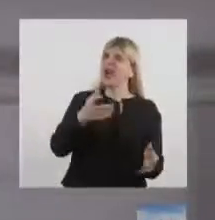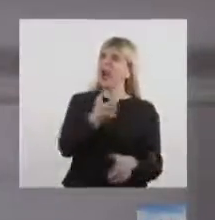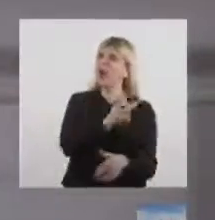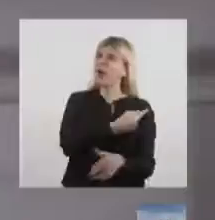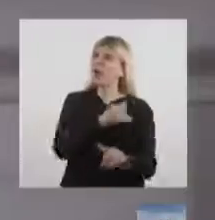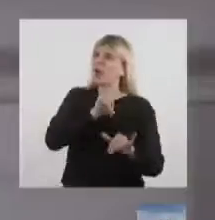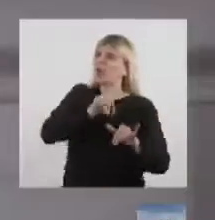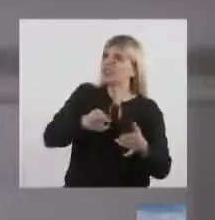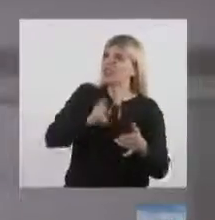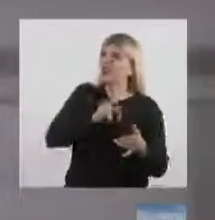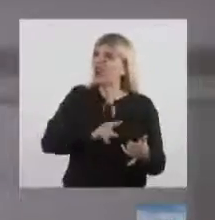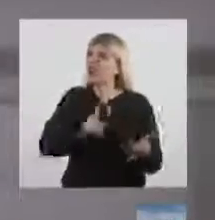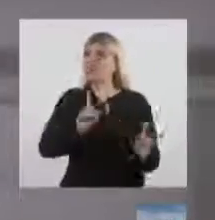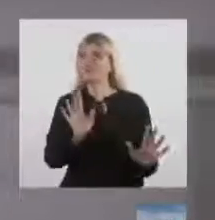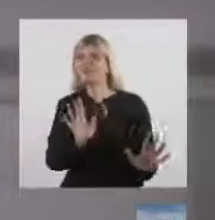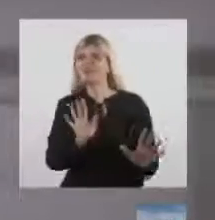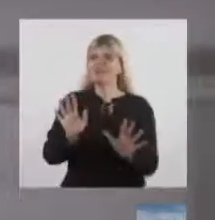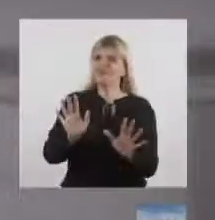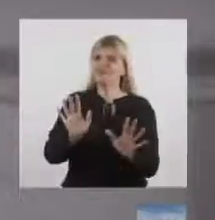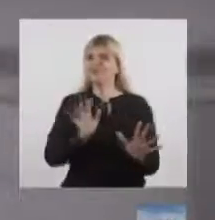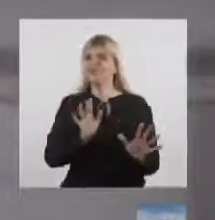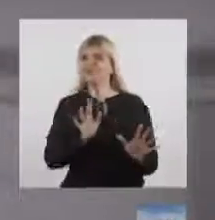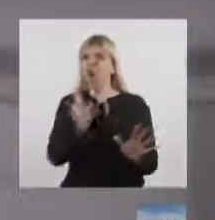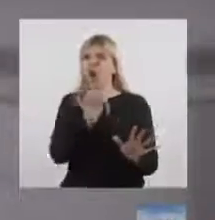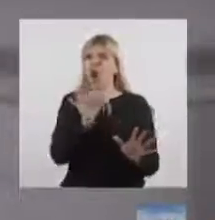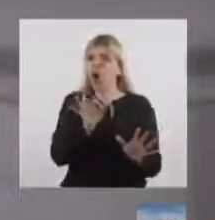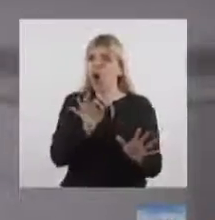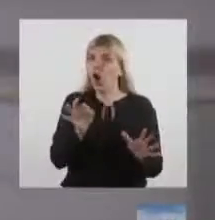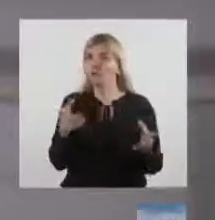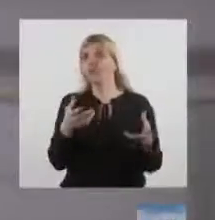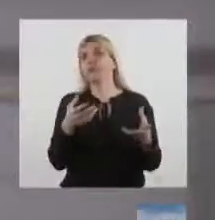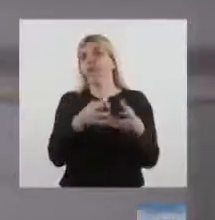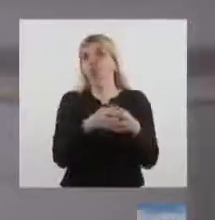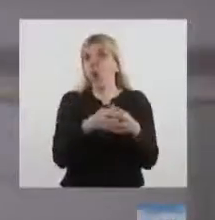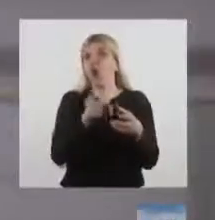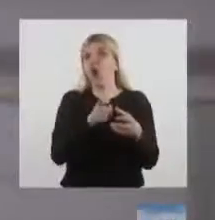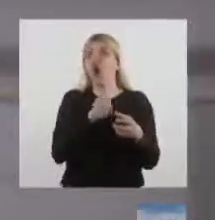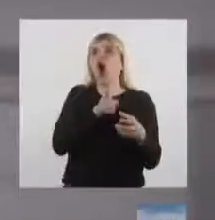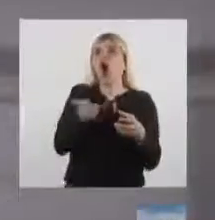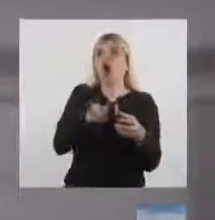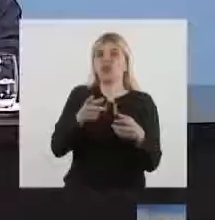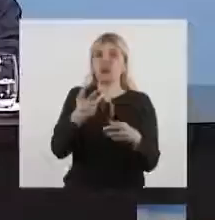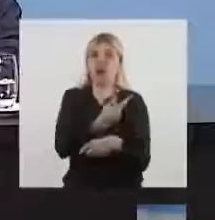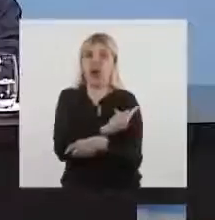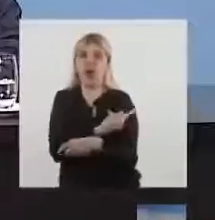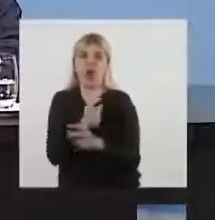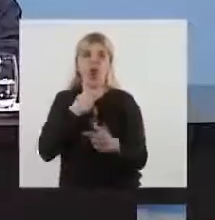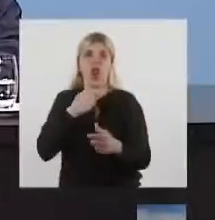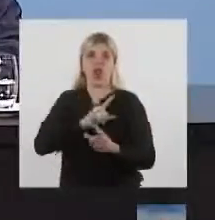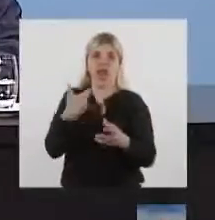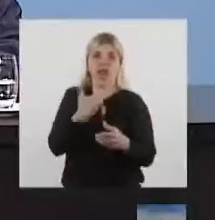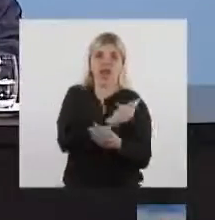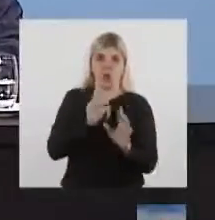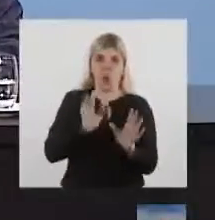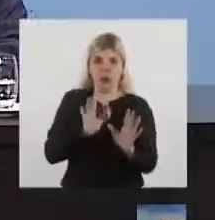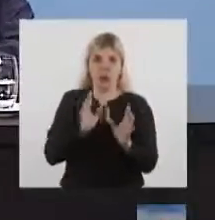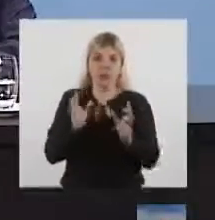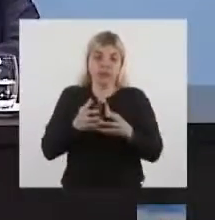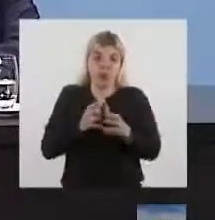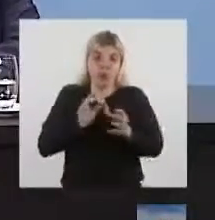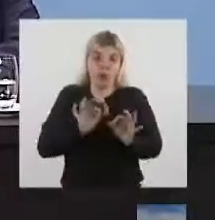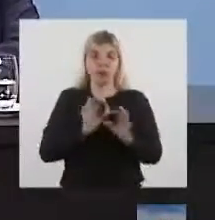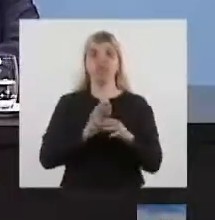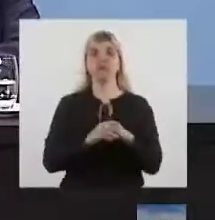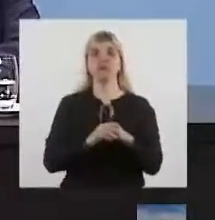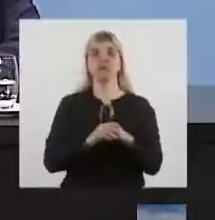desconfía o directamente pertenece en algún movimiento anti vacunas gracias de ello del